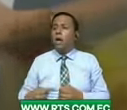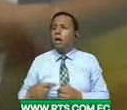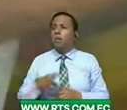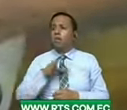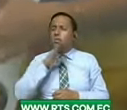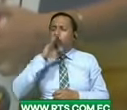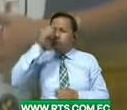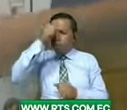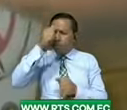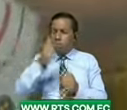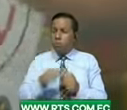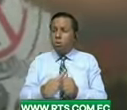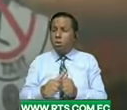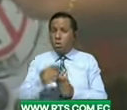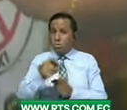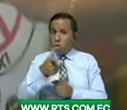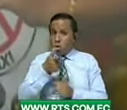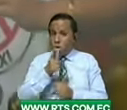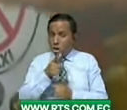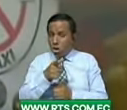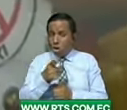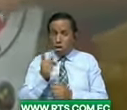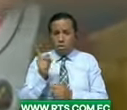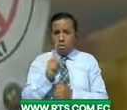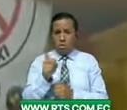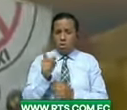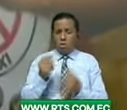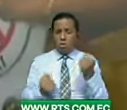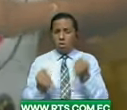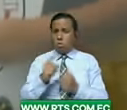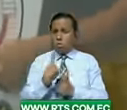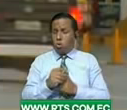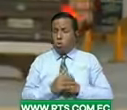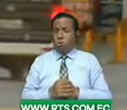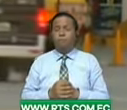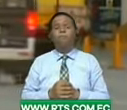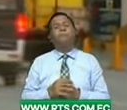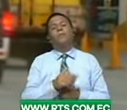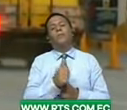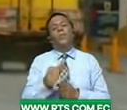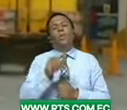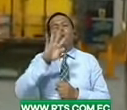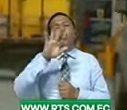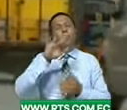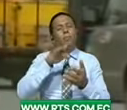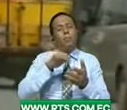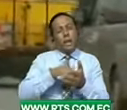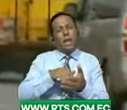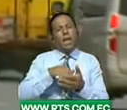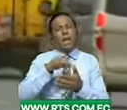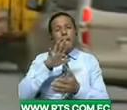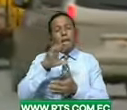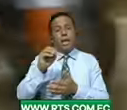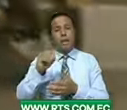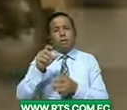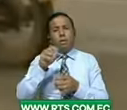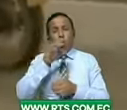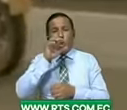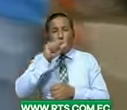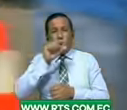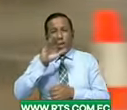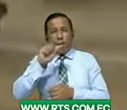siempre, que si bebe no es el mejor conductor. En cambio, cerca de 4.185 agentes de la CTE cubrirán los